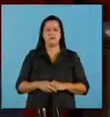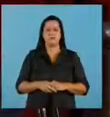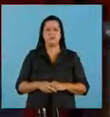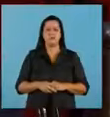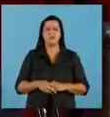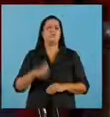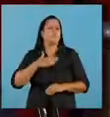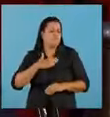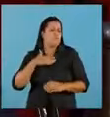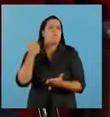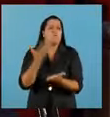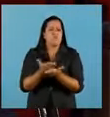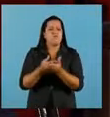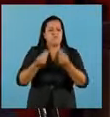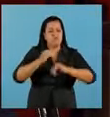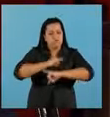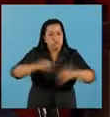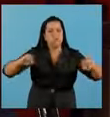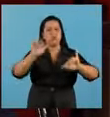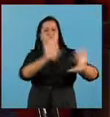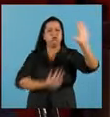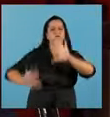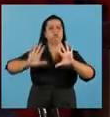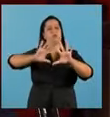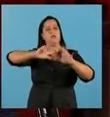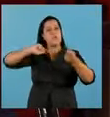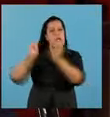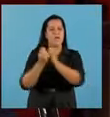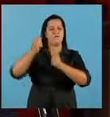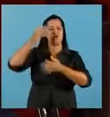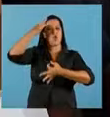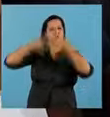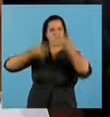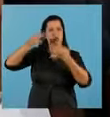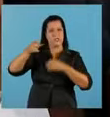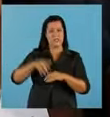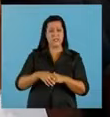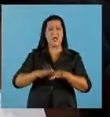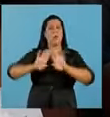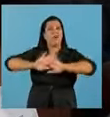Nos proponemos impulsar un reordenamiento de la justicia federal que evite el